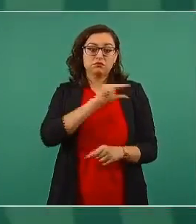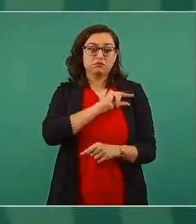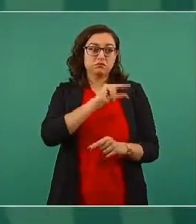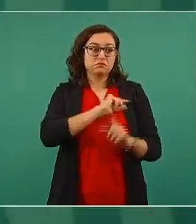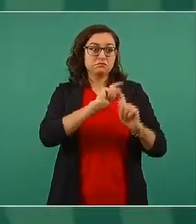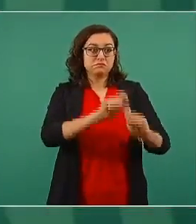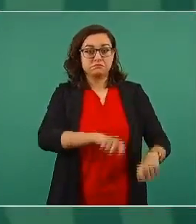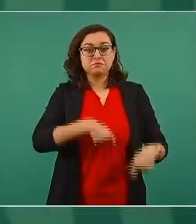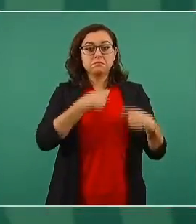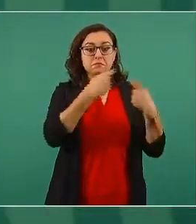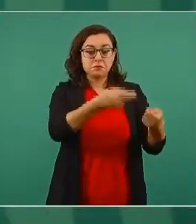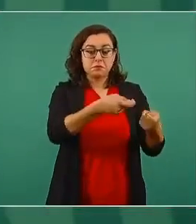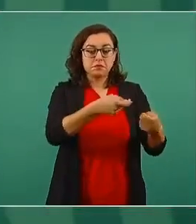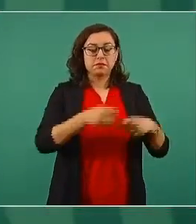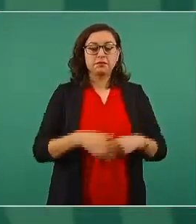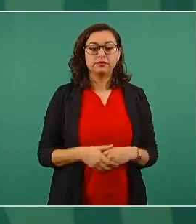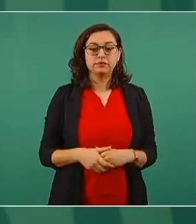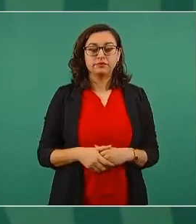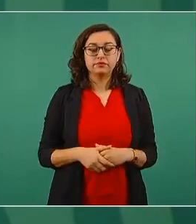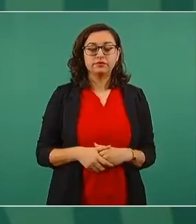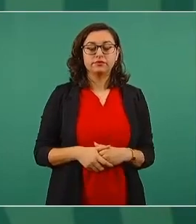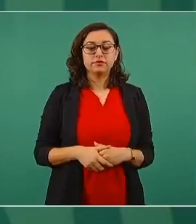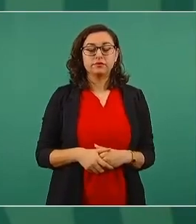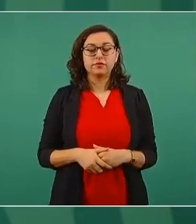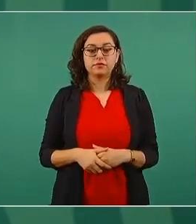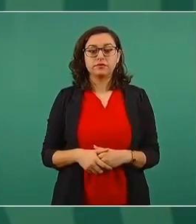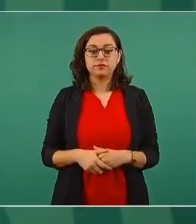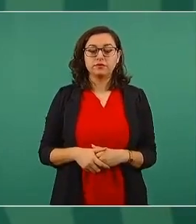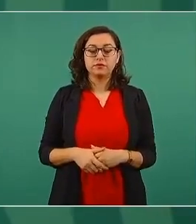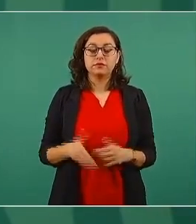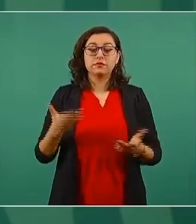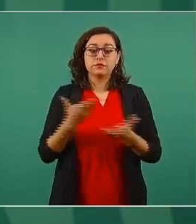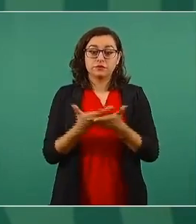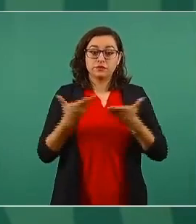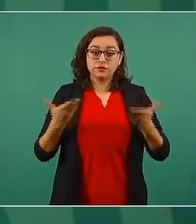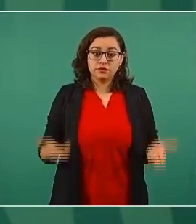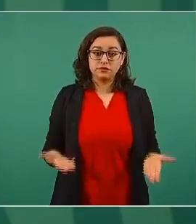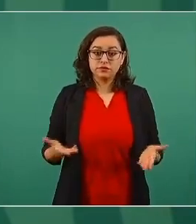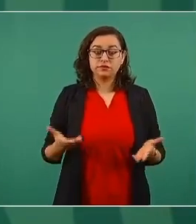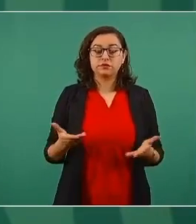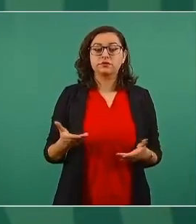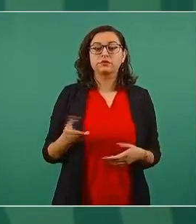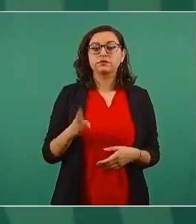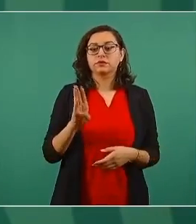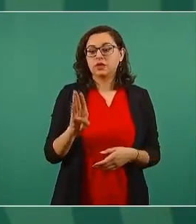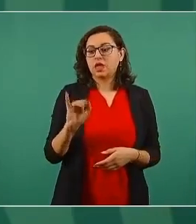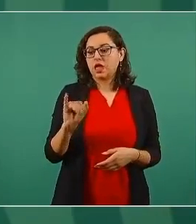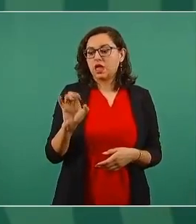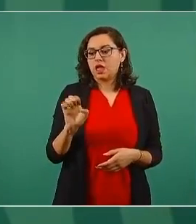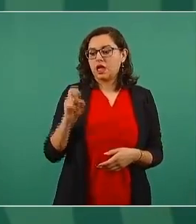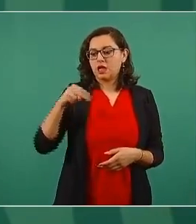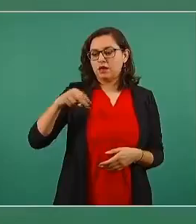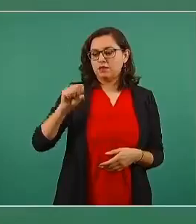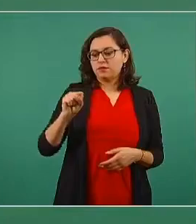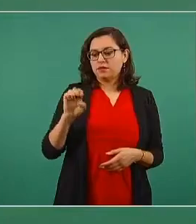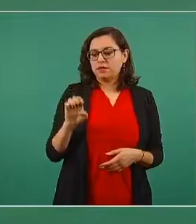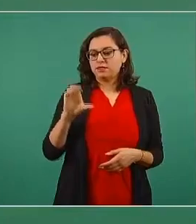Entonces ahora se está fortaleciendo el Banco del Bienestar, que va a